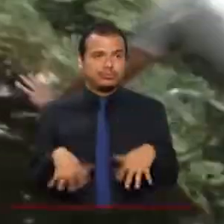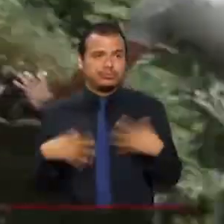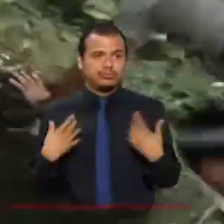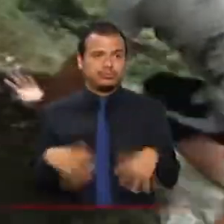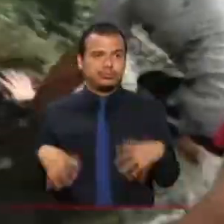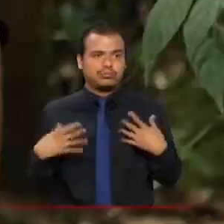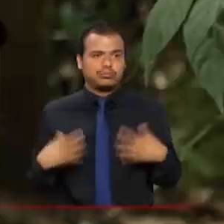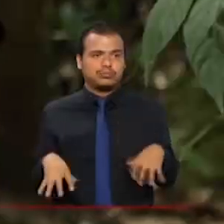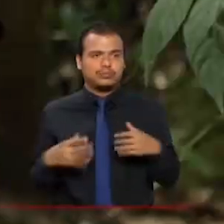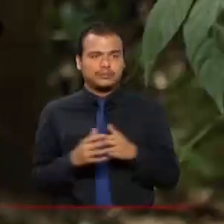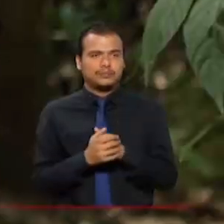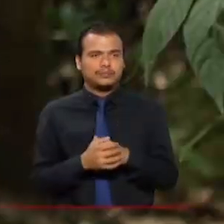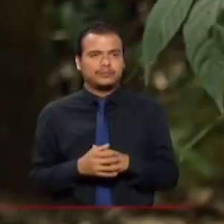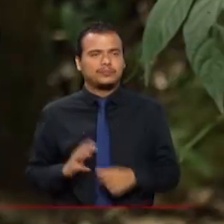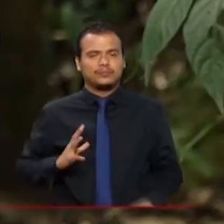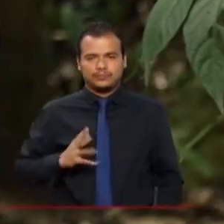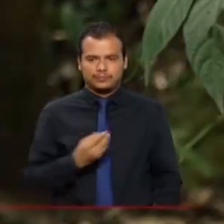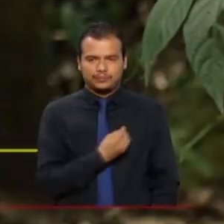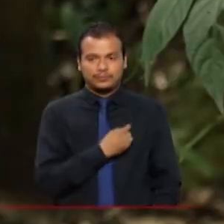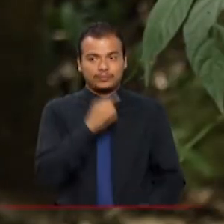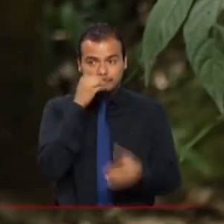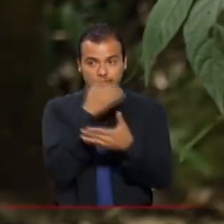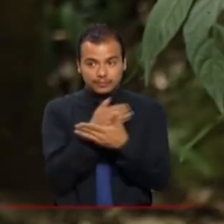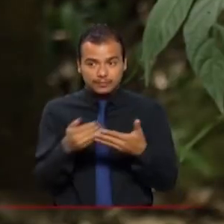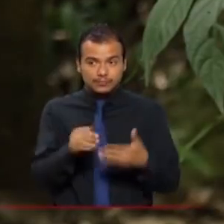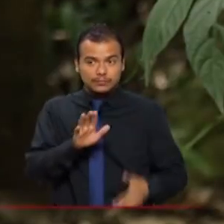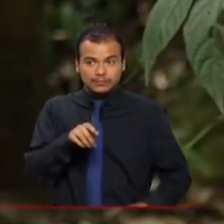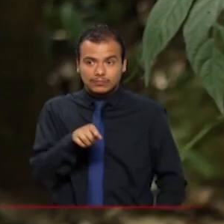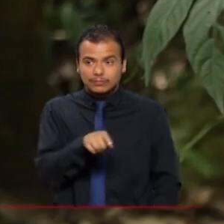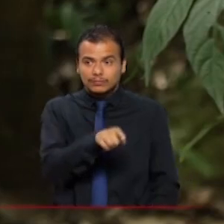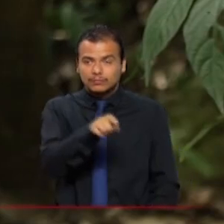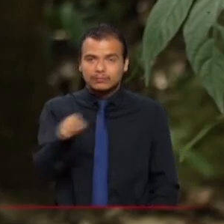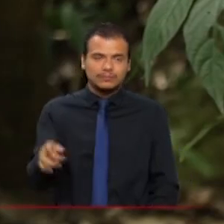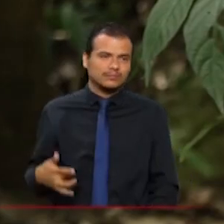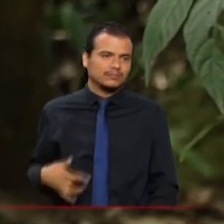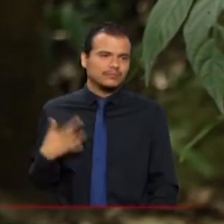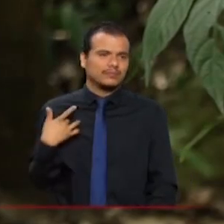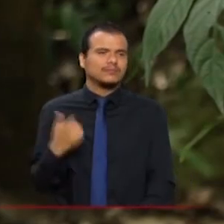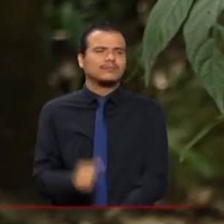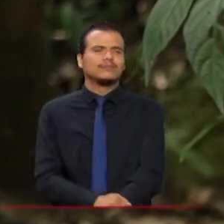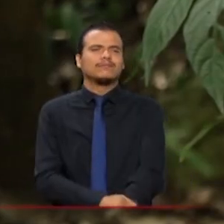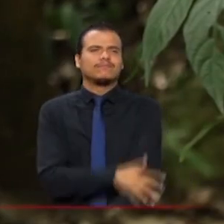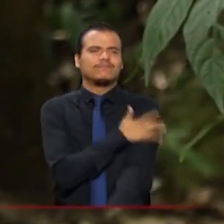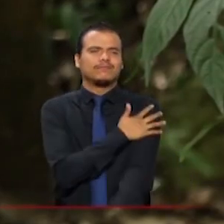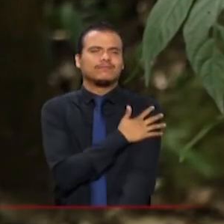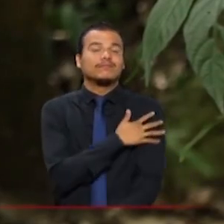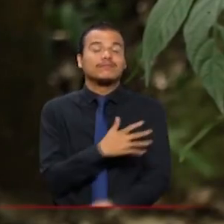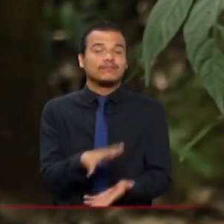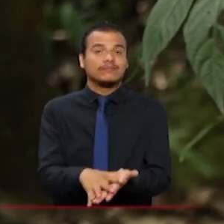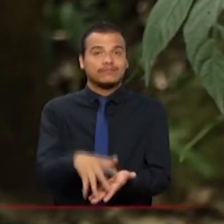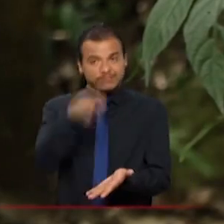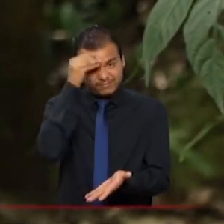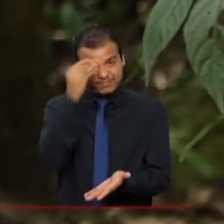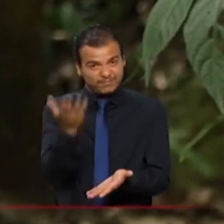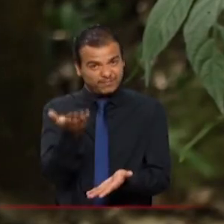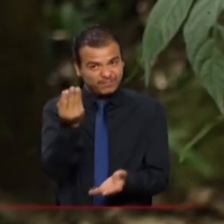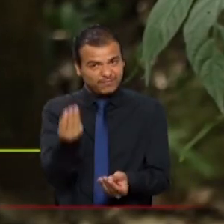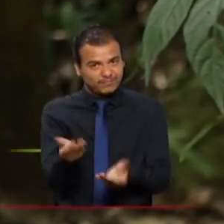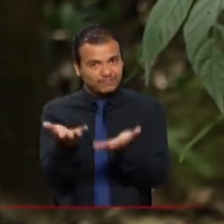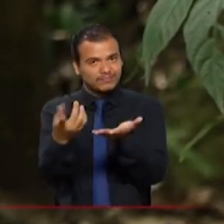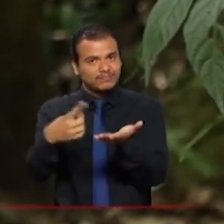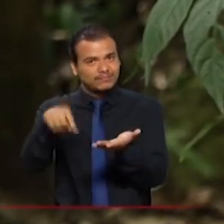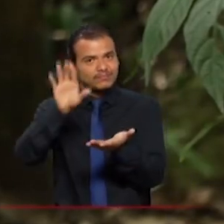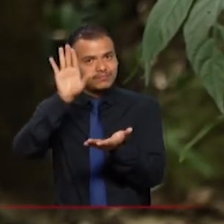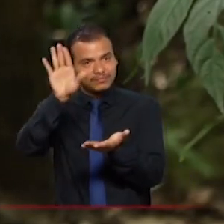agua. Para nosotros y para los niños que hoy están aquí, es toda una experiencia de conocimiento y esperamos